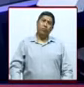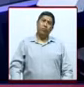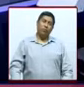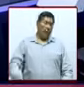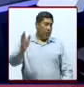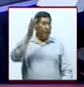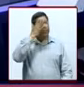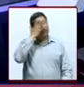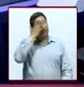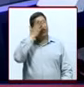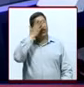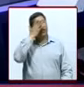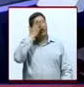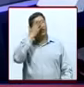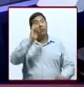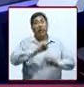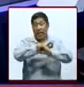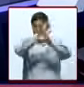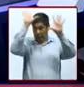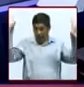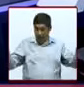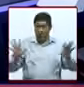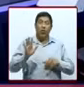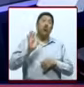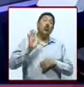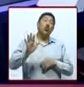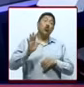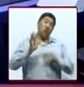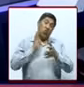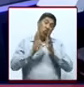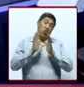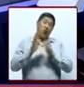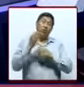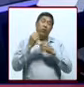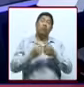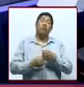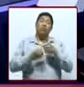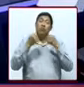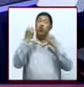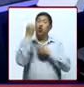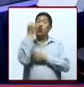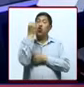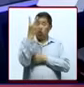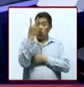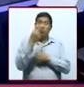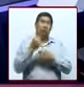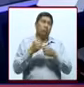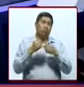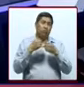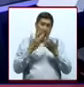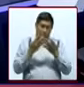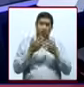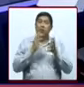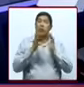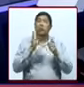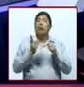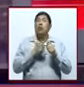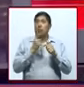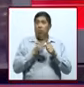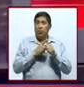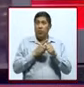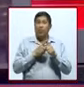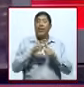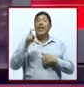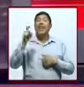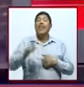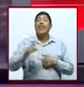Para que usted entienda un poco más, esta declaración por la democracia tiene 12 puntos que se los vamos a ir desarrollando, Gerardo. Sí, vamos con el primero.